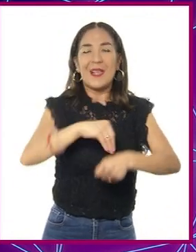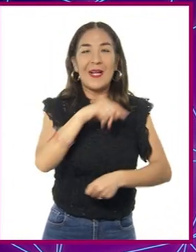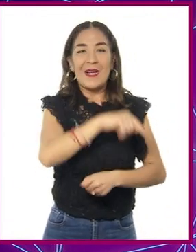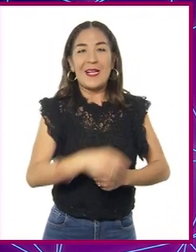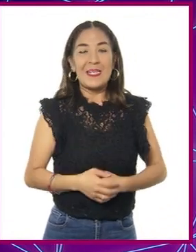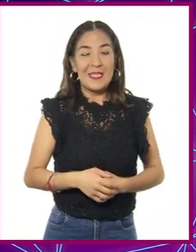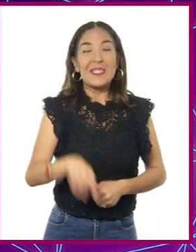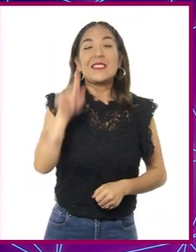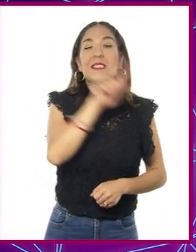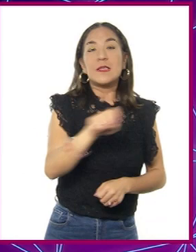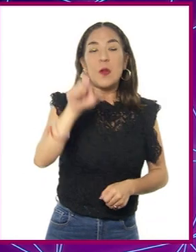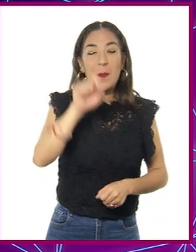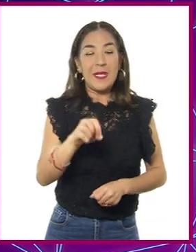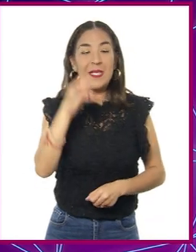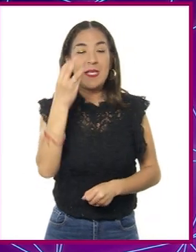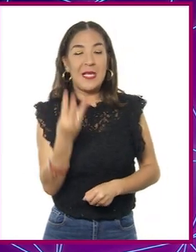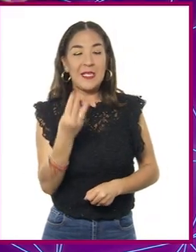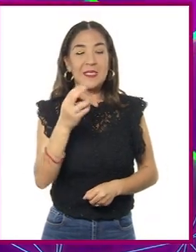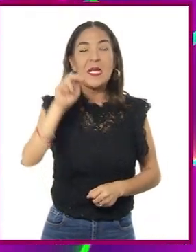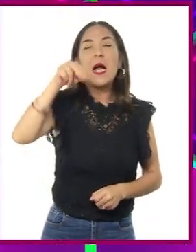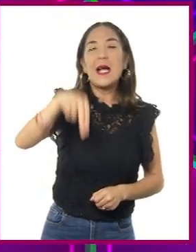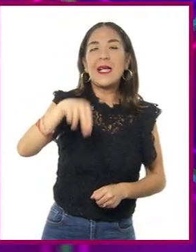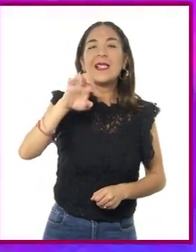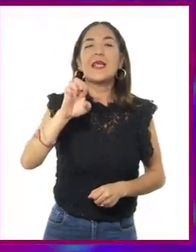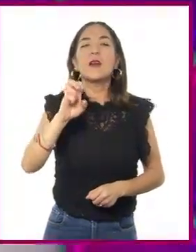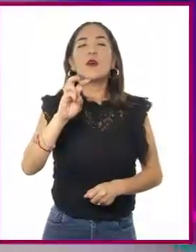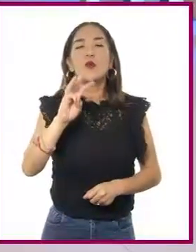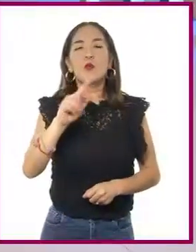a 123 newtons aproximadamente.